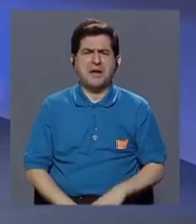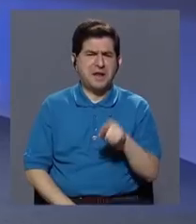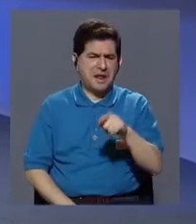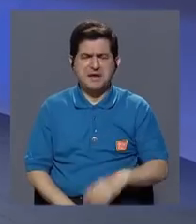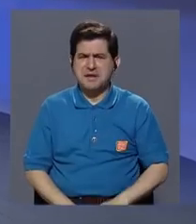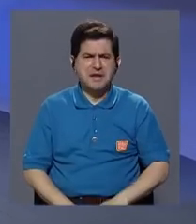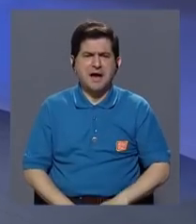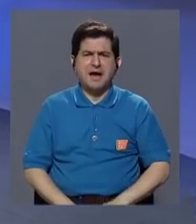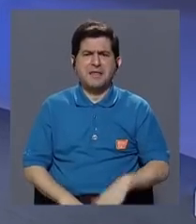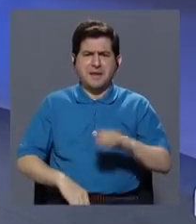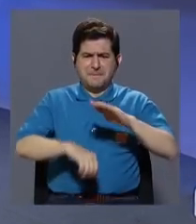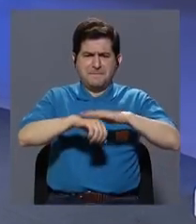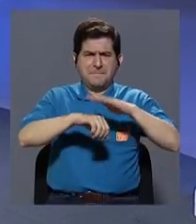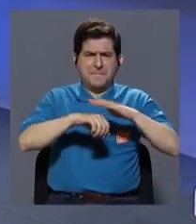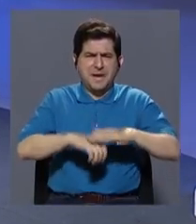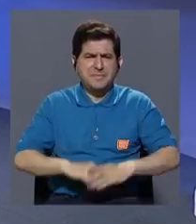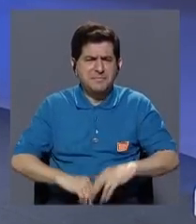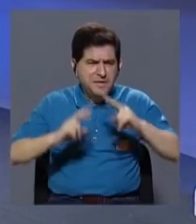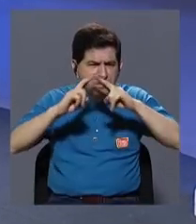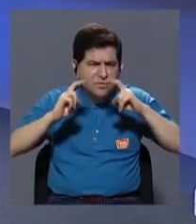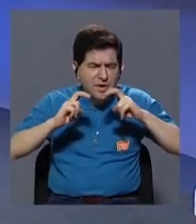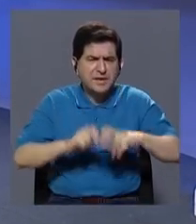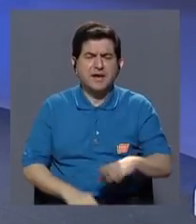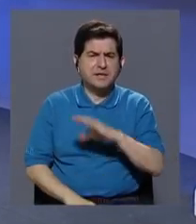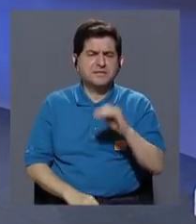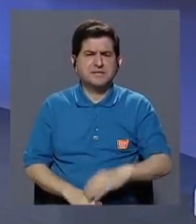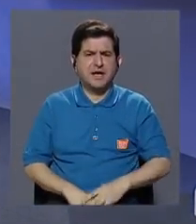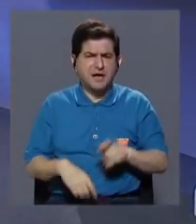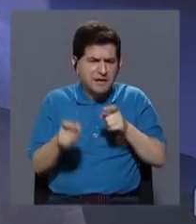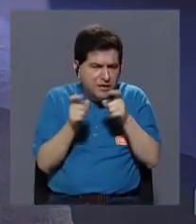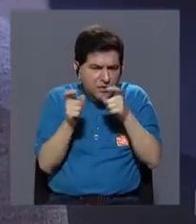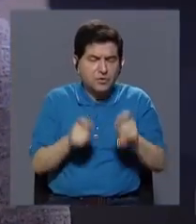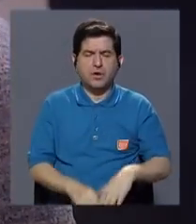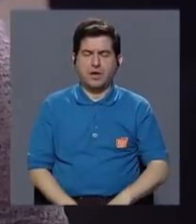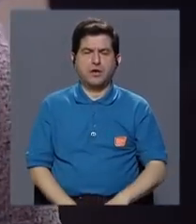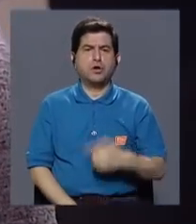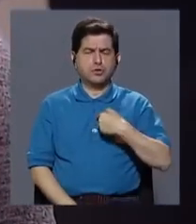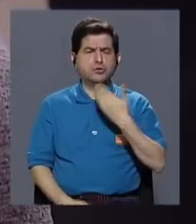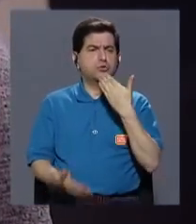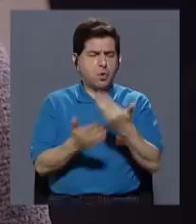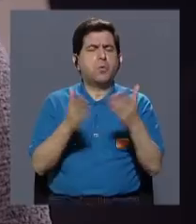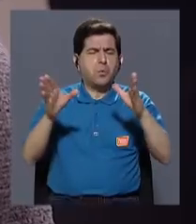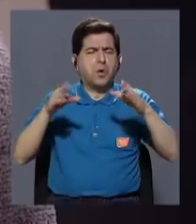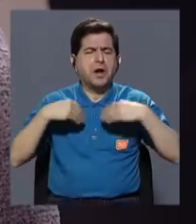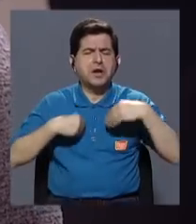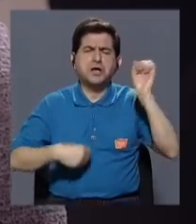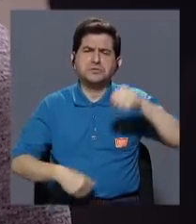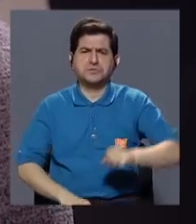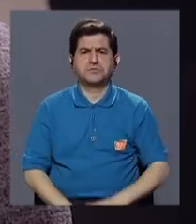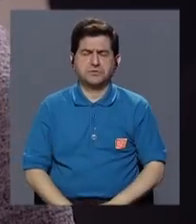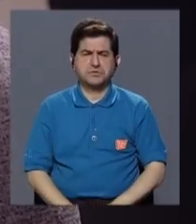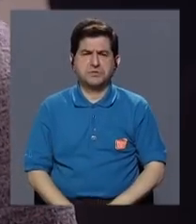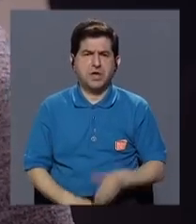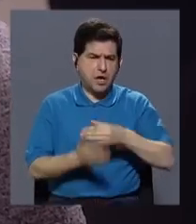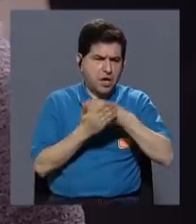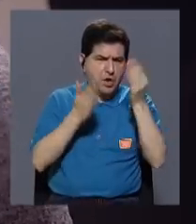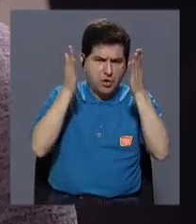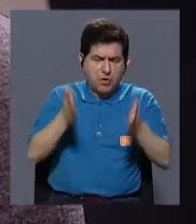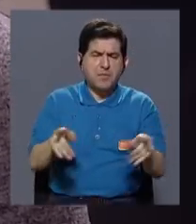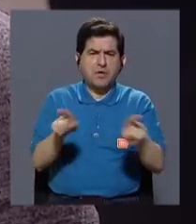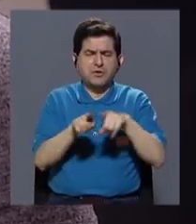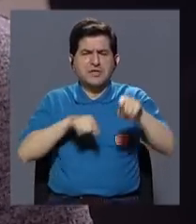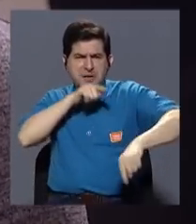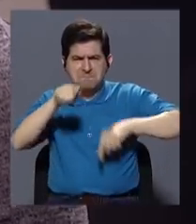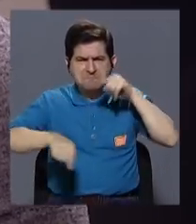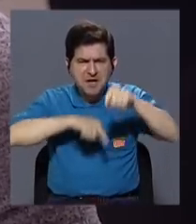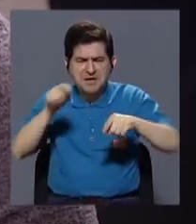creo que la realidad no tiene filtros porque tengo que tener yo entonces si ha tenido una muy buena recepción tanto en compradores como como